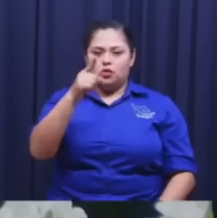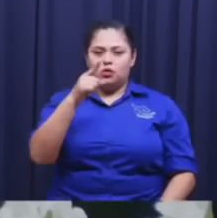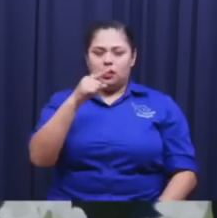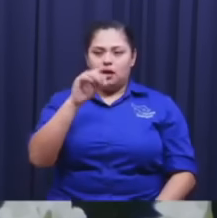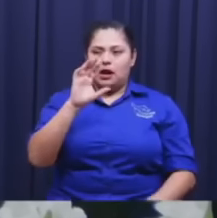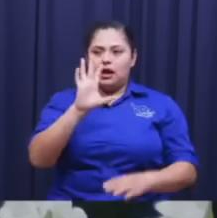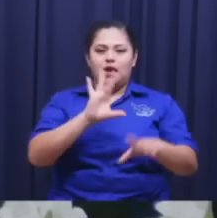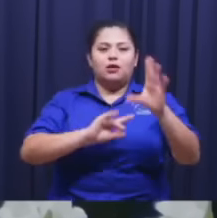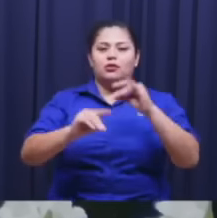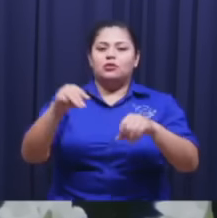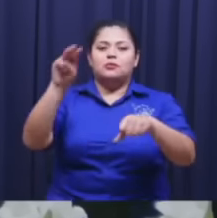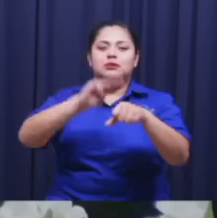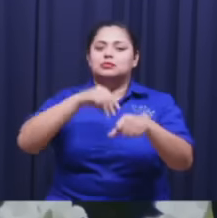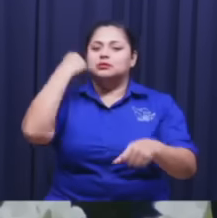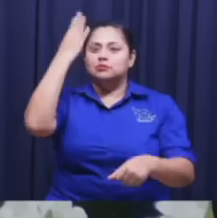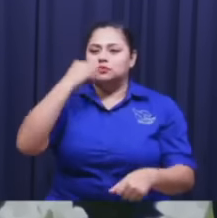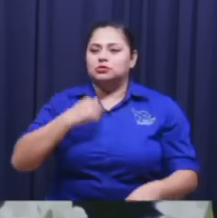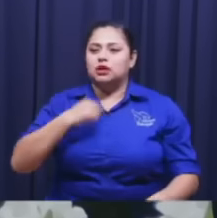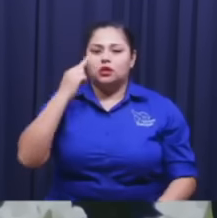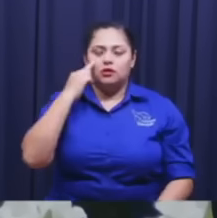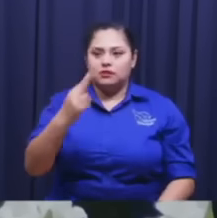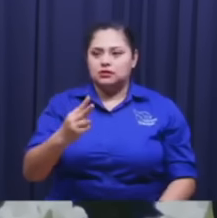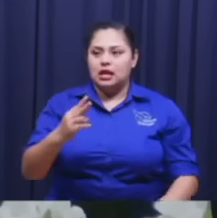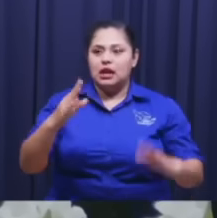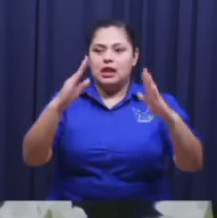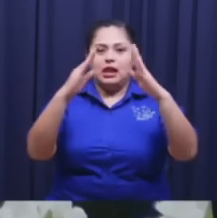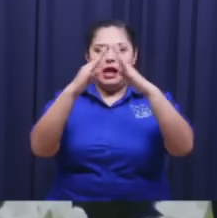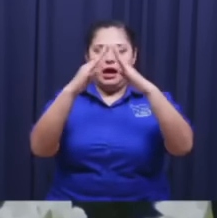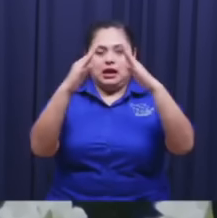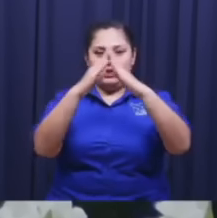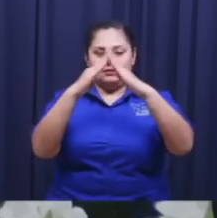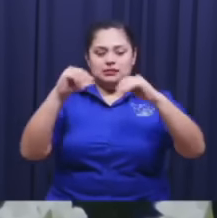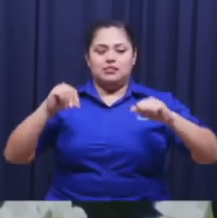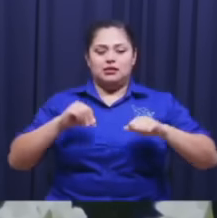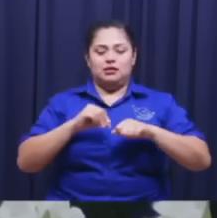lindos que he visto. La casa de la finca.